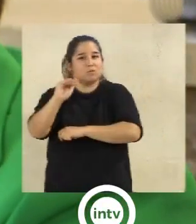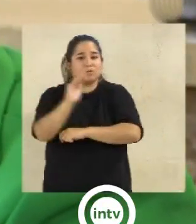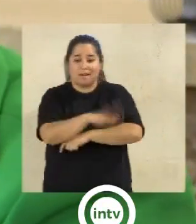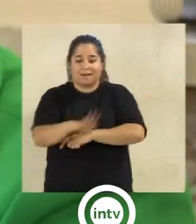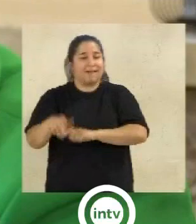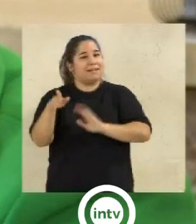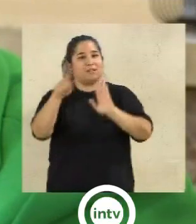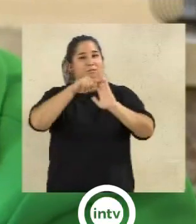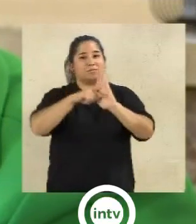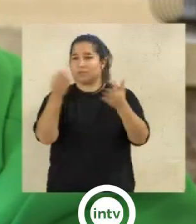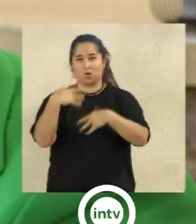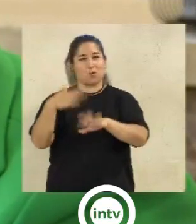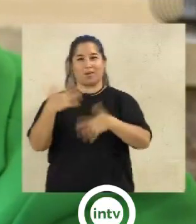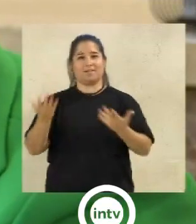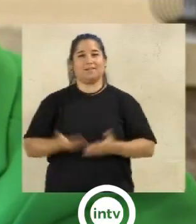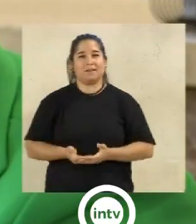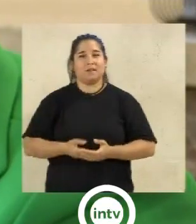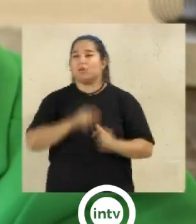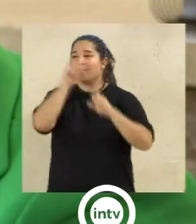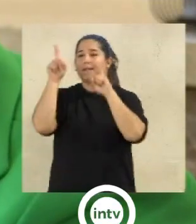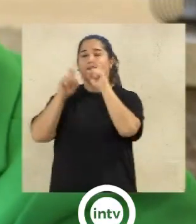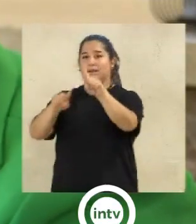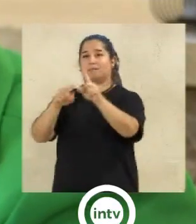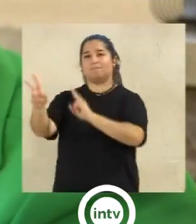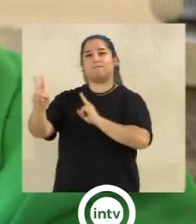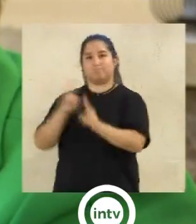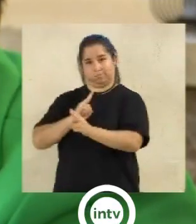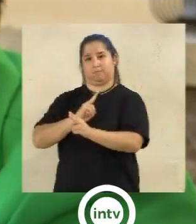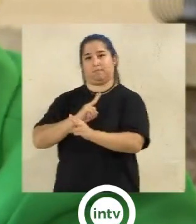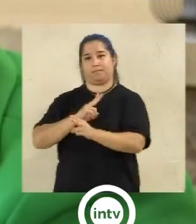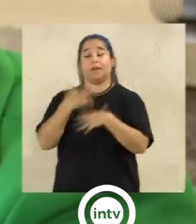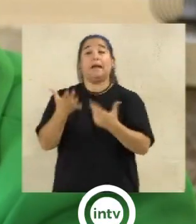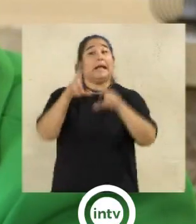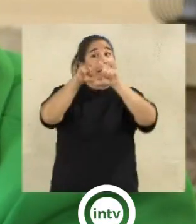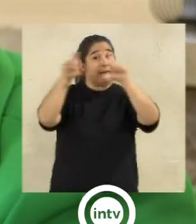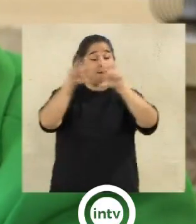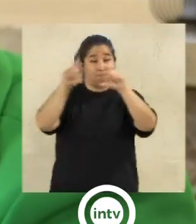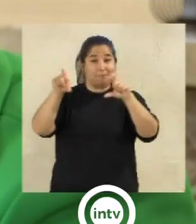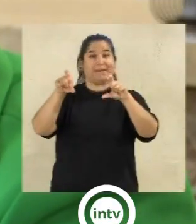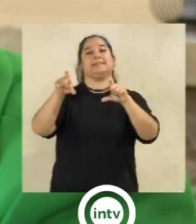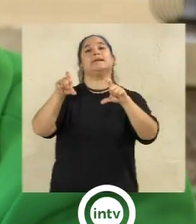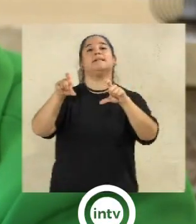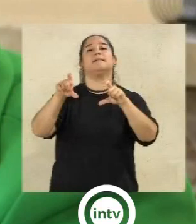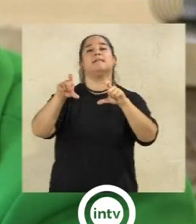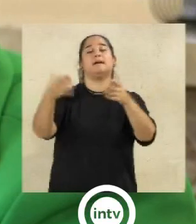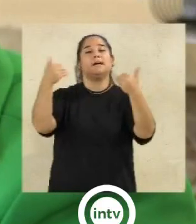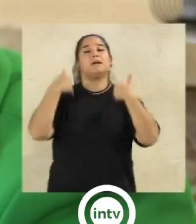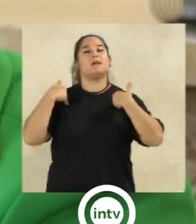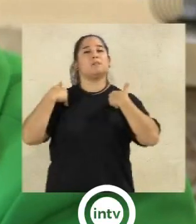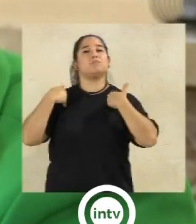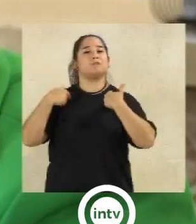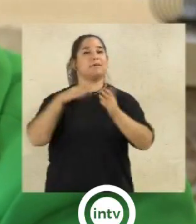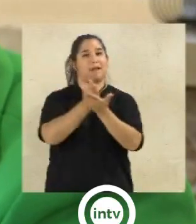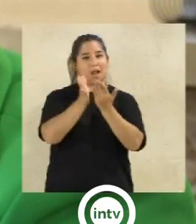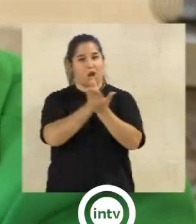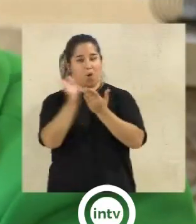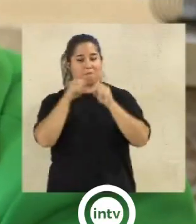pregunta que usted nos tenía que responder señora laina y que no ha respondido la empresa por su parte hemos leído en los medios de comunicación y